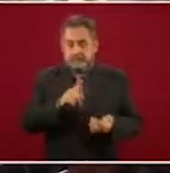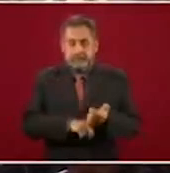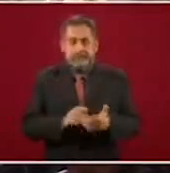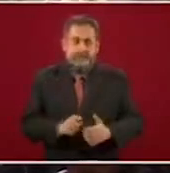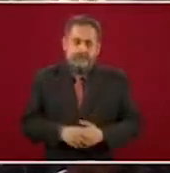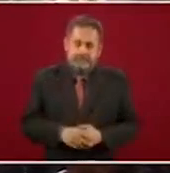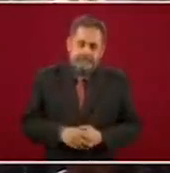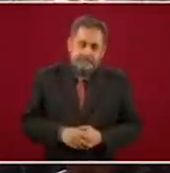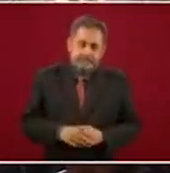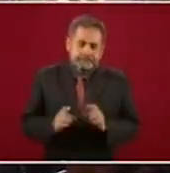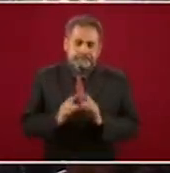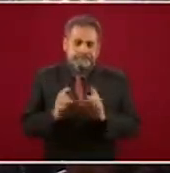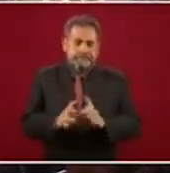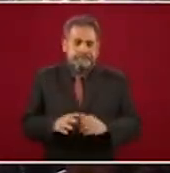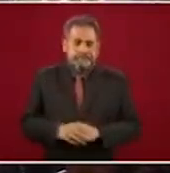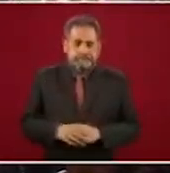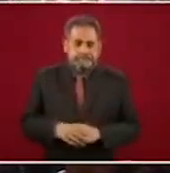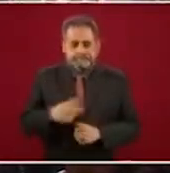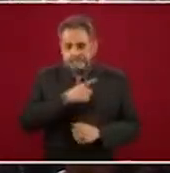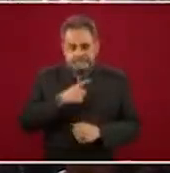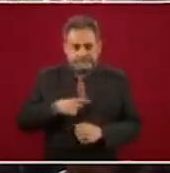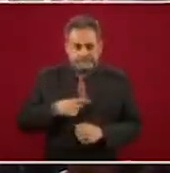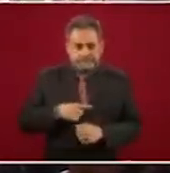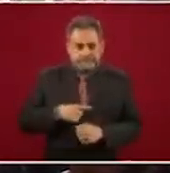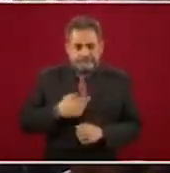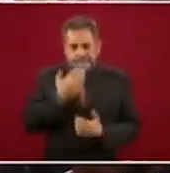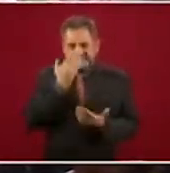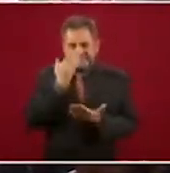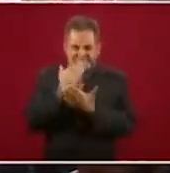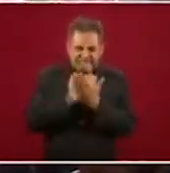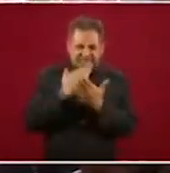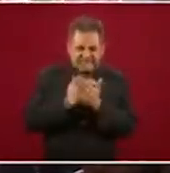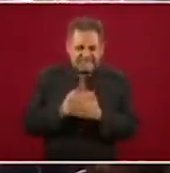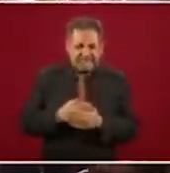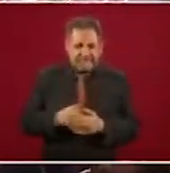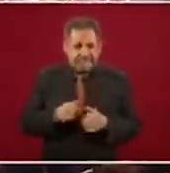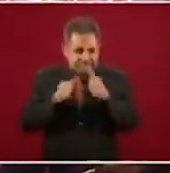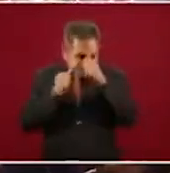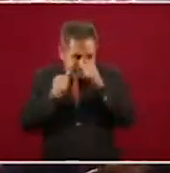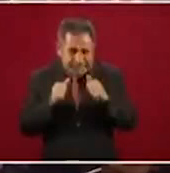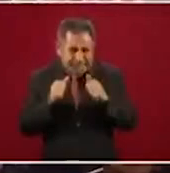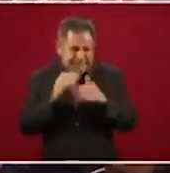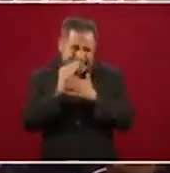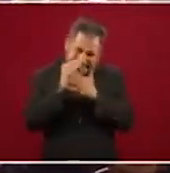Esa es parte de lo que tenemos que evitar por todos los medios.